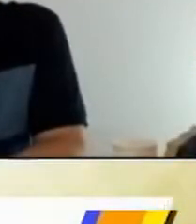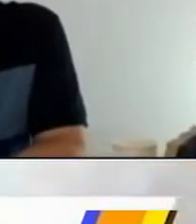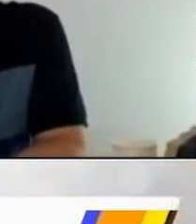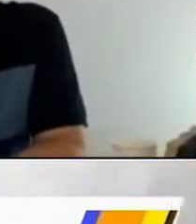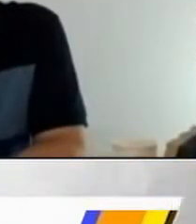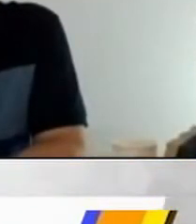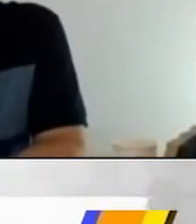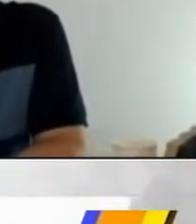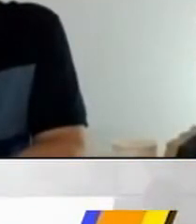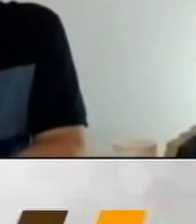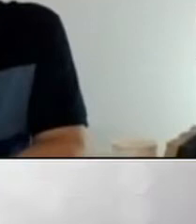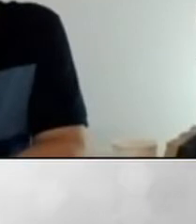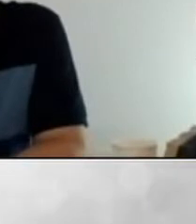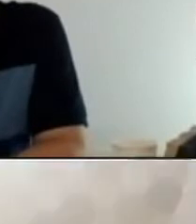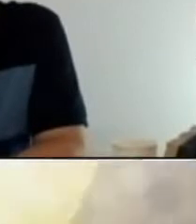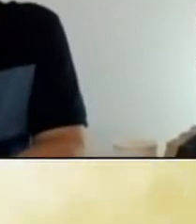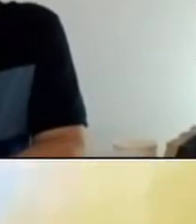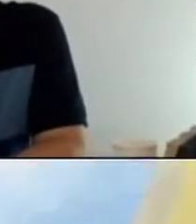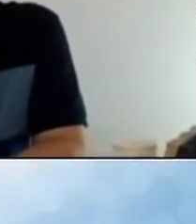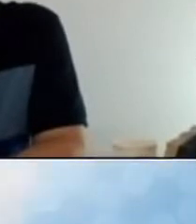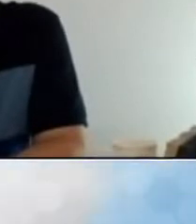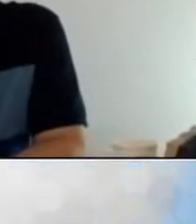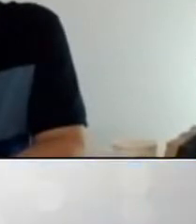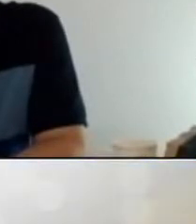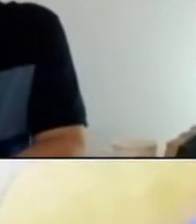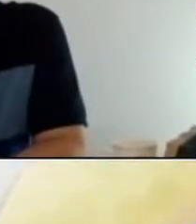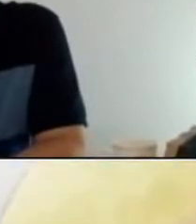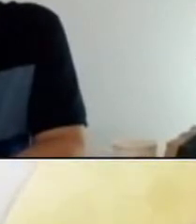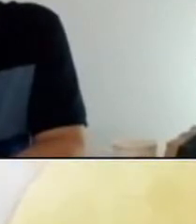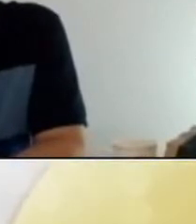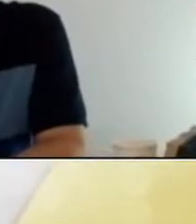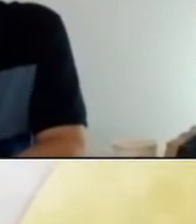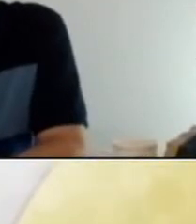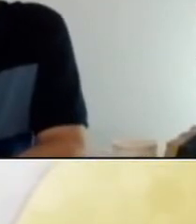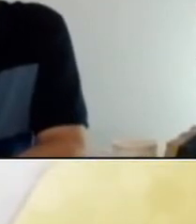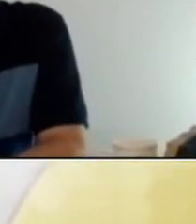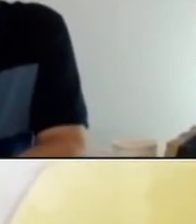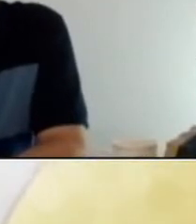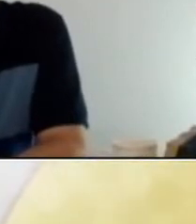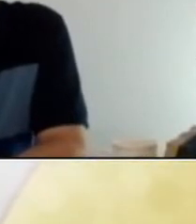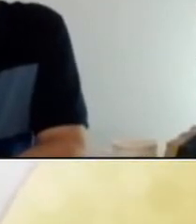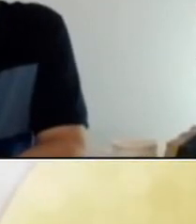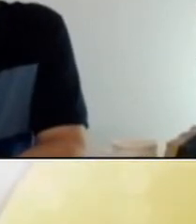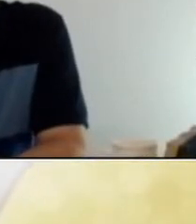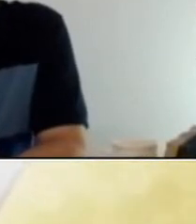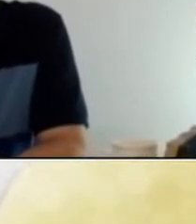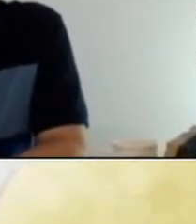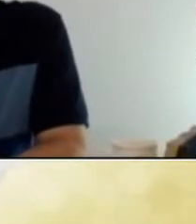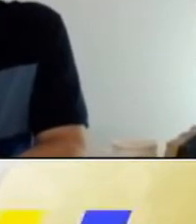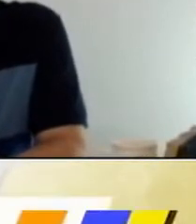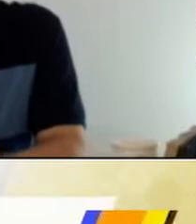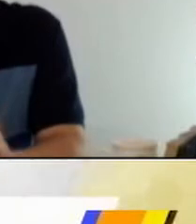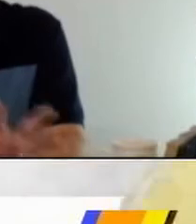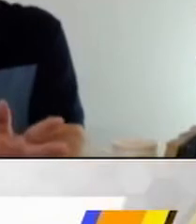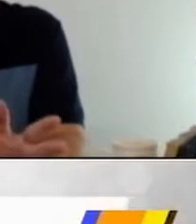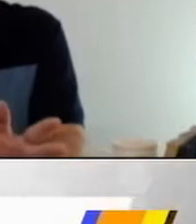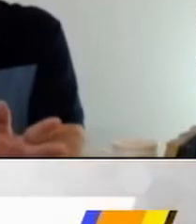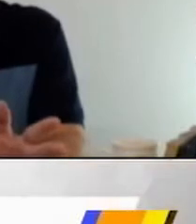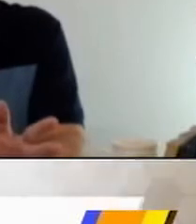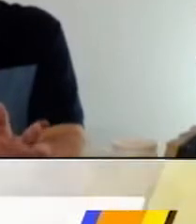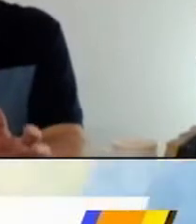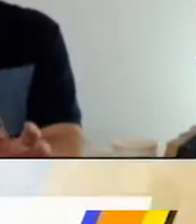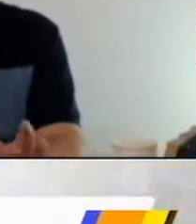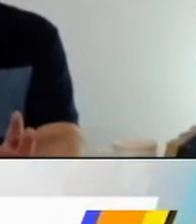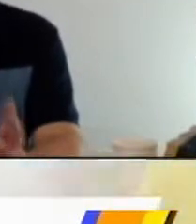se le celebra el Día de la Niñez Costarricense y nosotros lo vamos a hacer acá en Café Nacional. Así es, los más pequeños